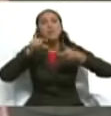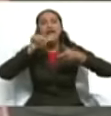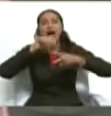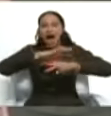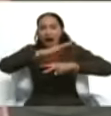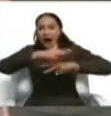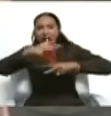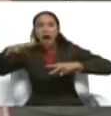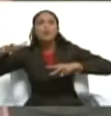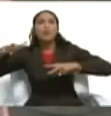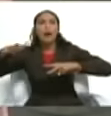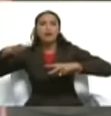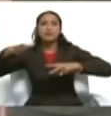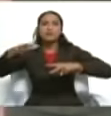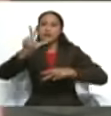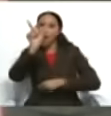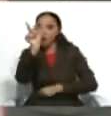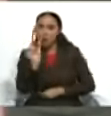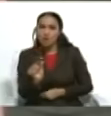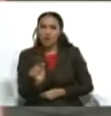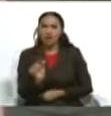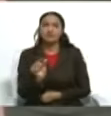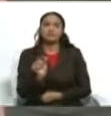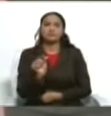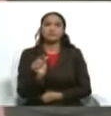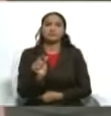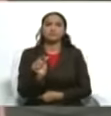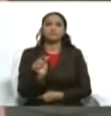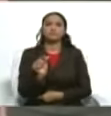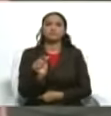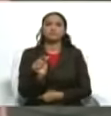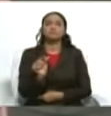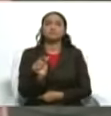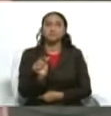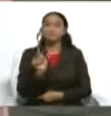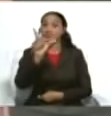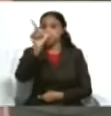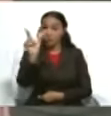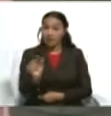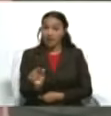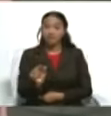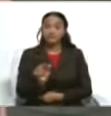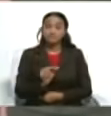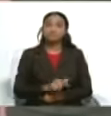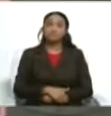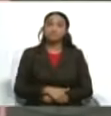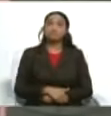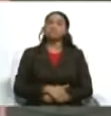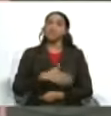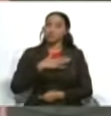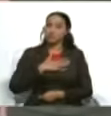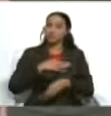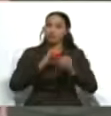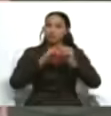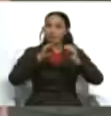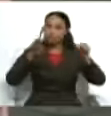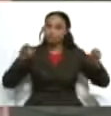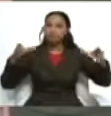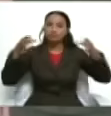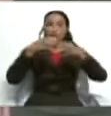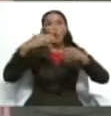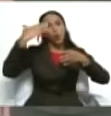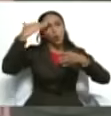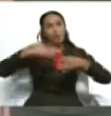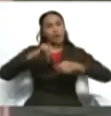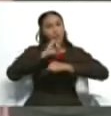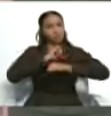producto de la proyección continental del territorio esequivo. Así que a la Fuerza Armada le digo,